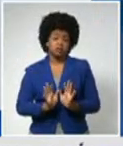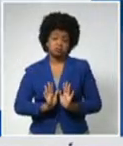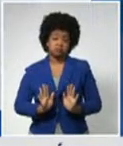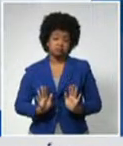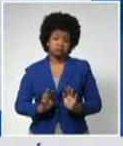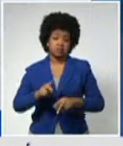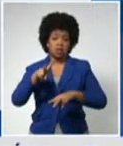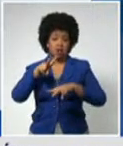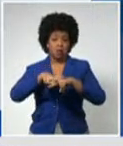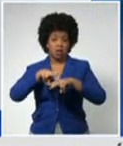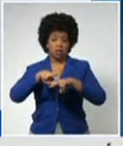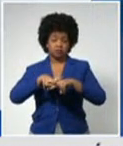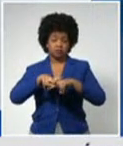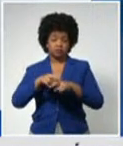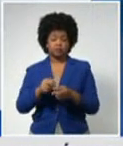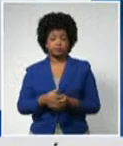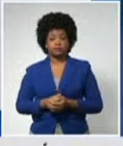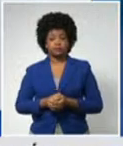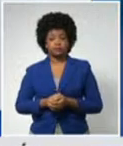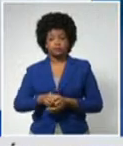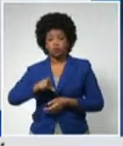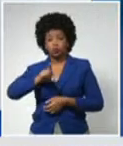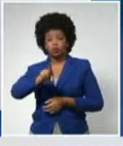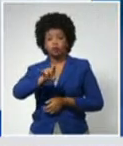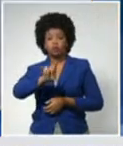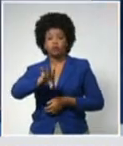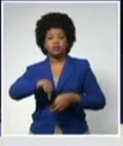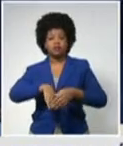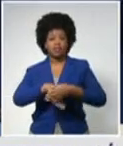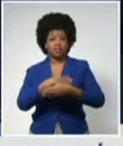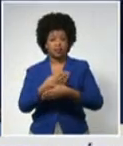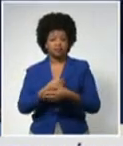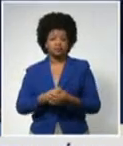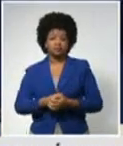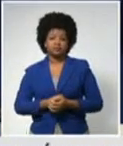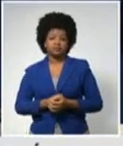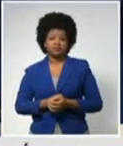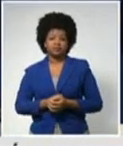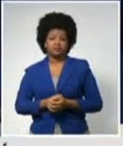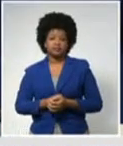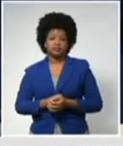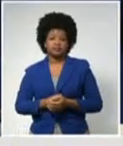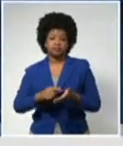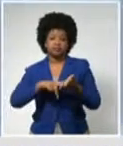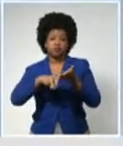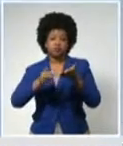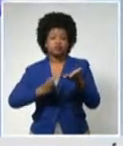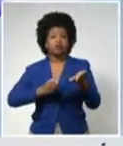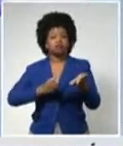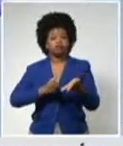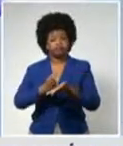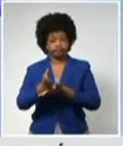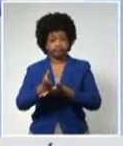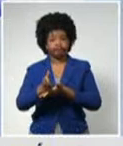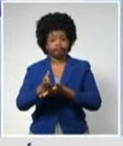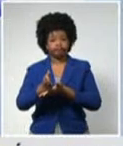Habana en los últimos 15 días es la que mantiene una tasa